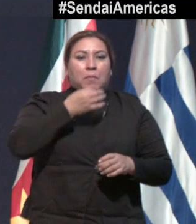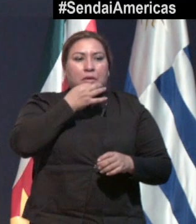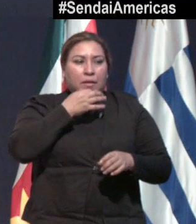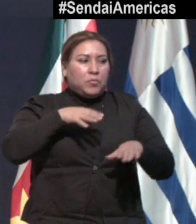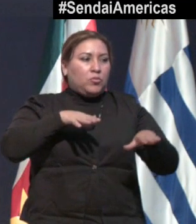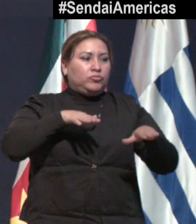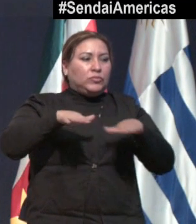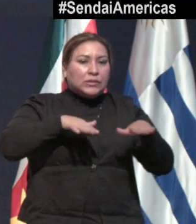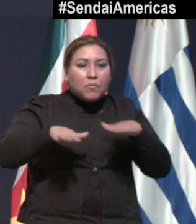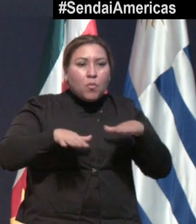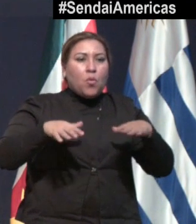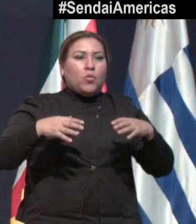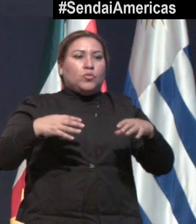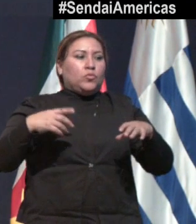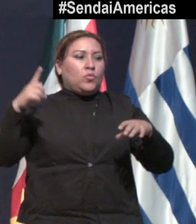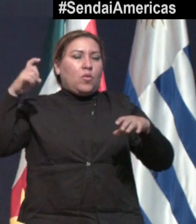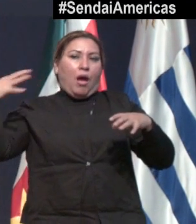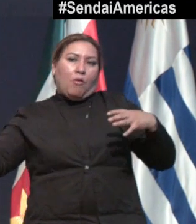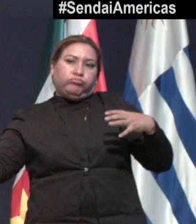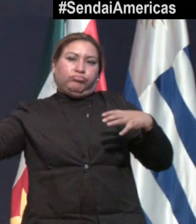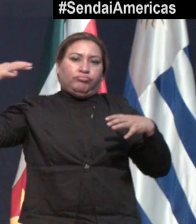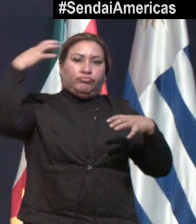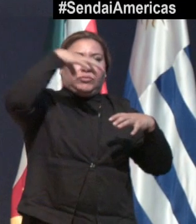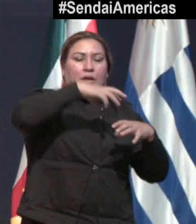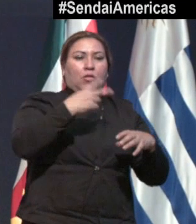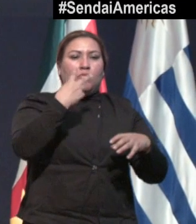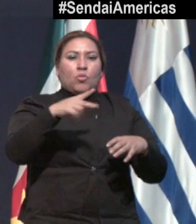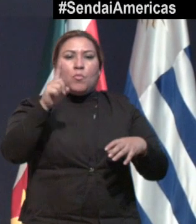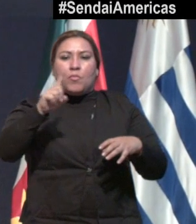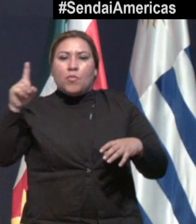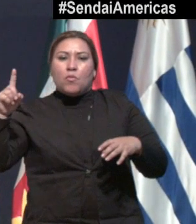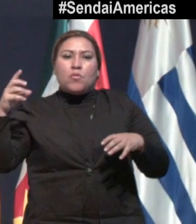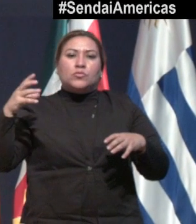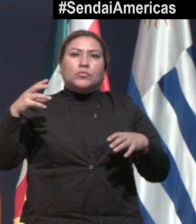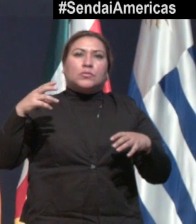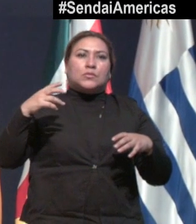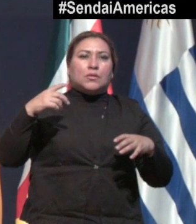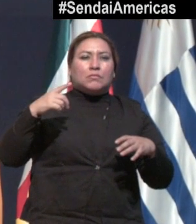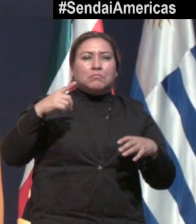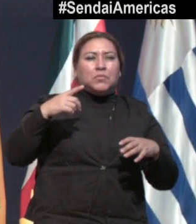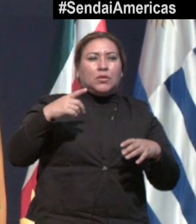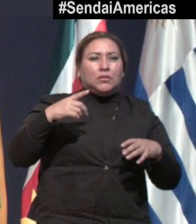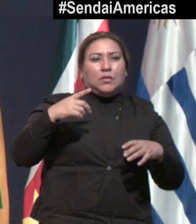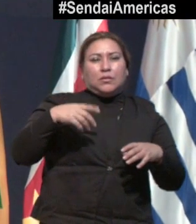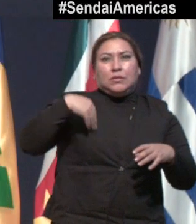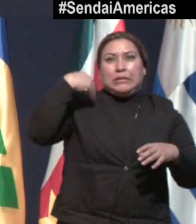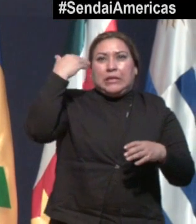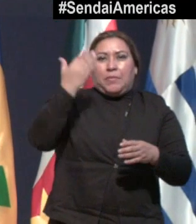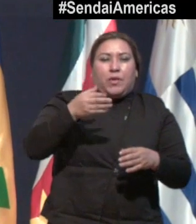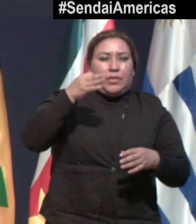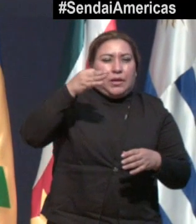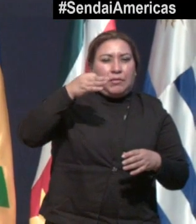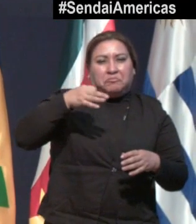y tsunami en Japón en el 2011 fue un evento de 1 en 500 o 1 en 1000 años, pero de